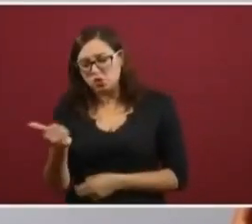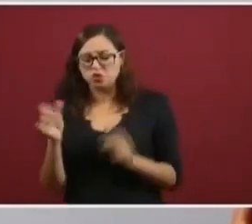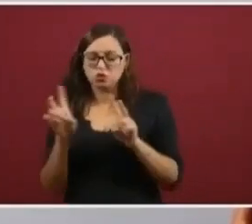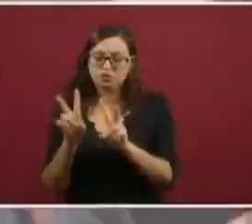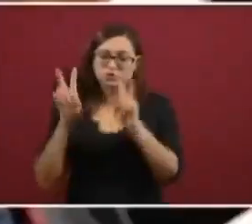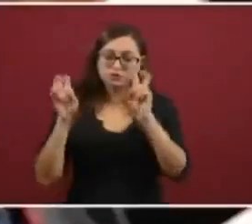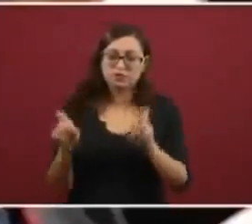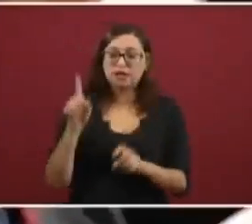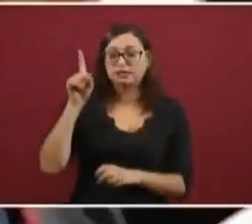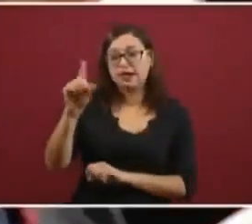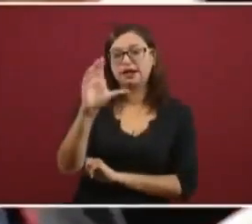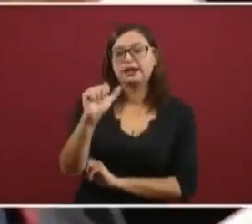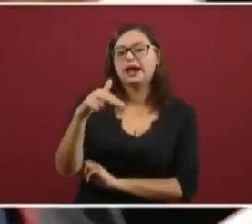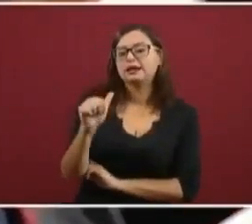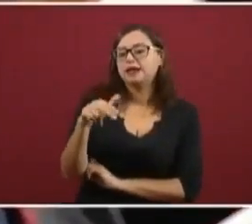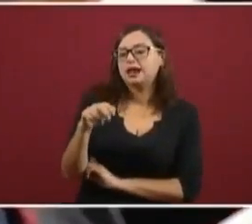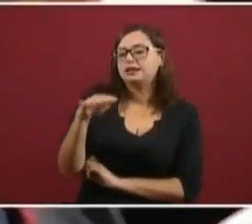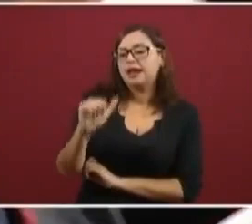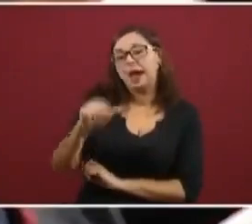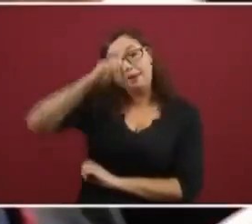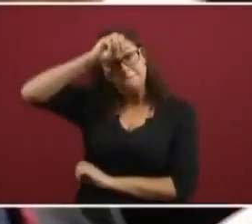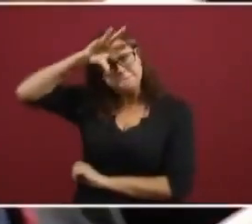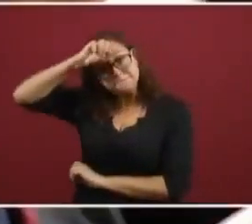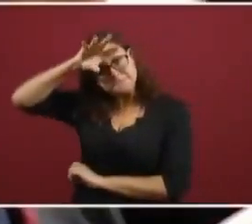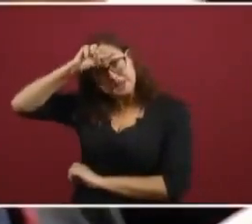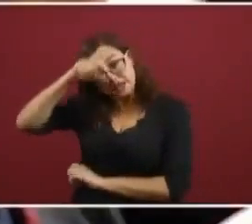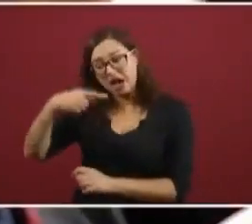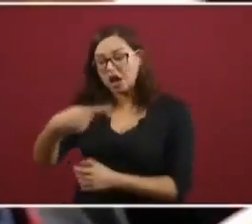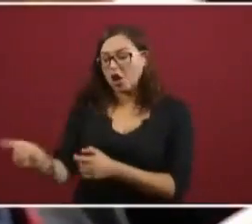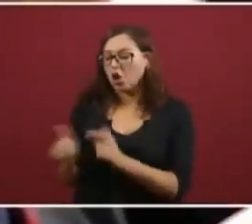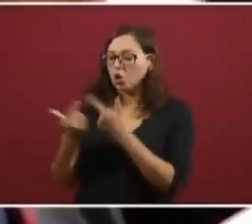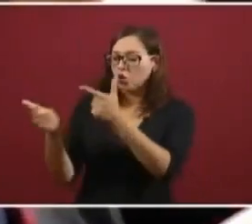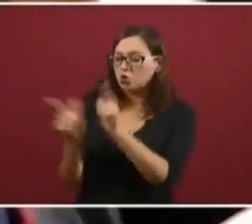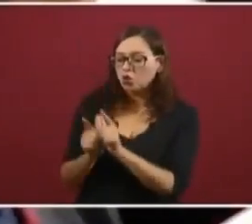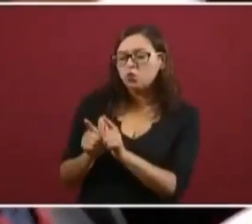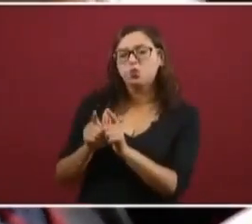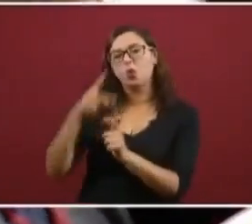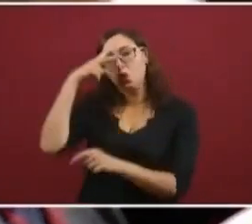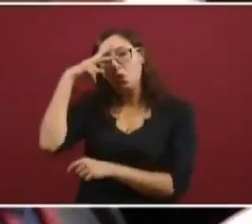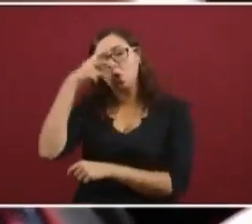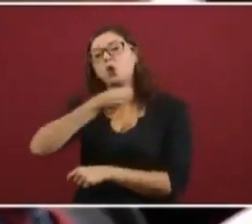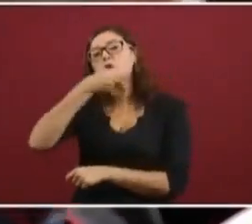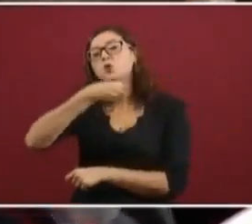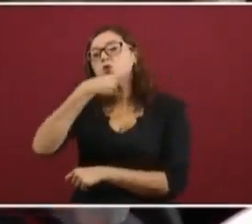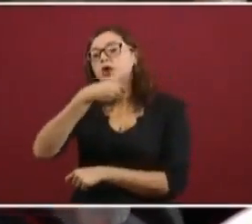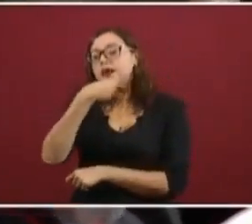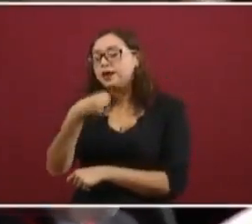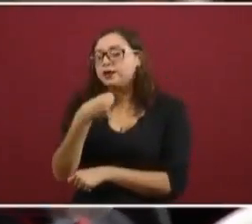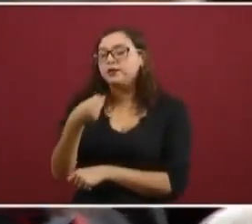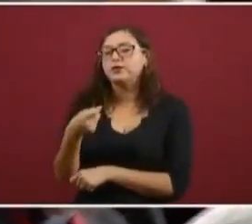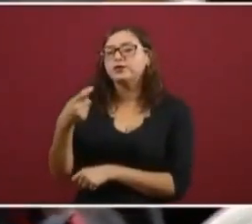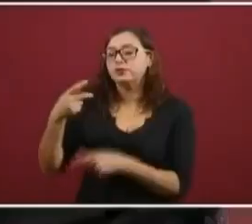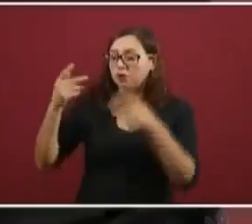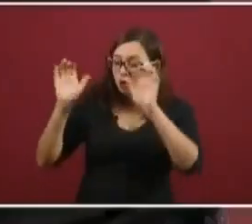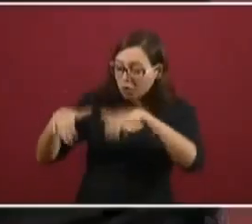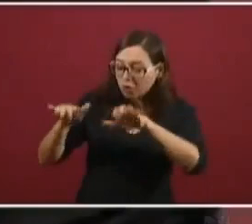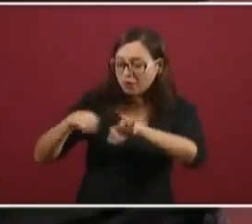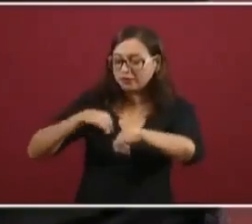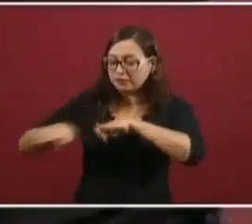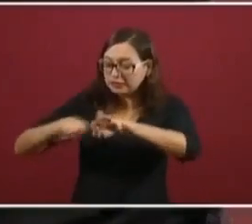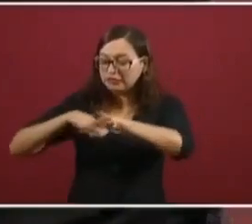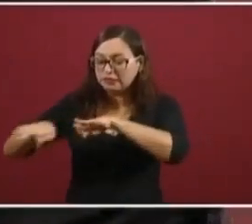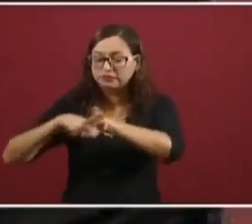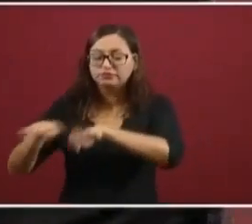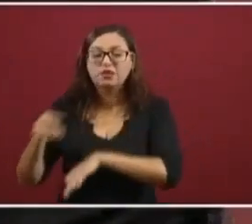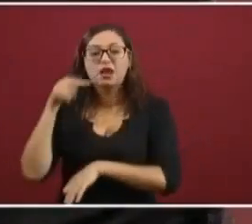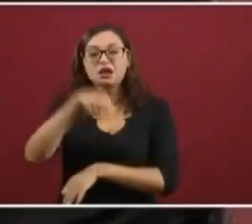minas de Cananea por grupo México hoy luchan por una pensión Ya que grupo México según señalan no pagó las cuotas de más